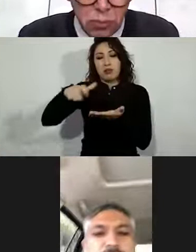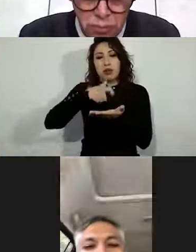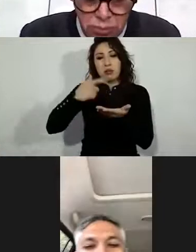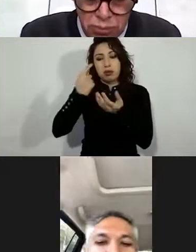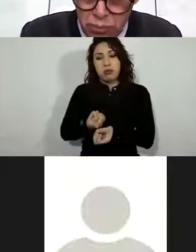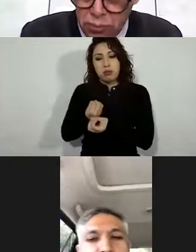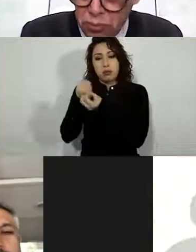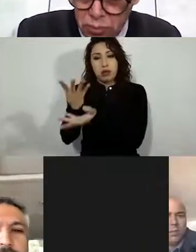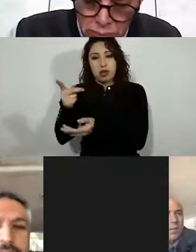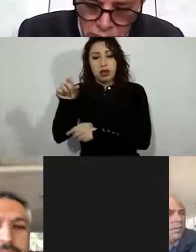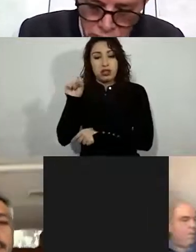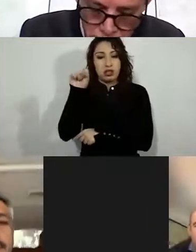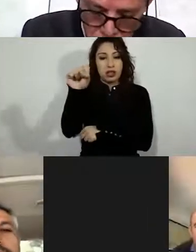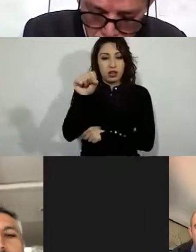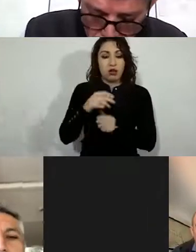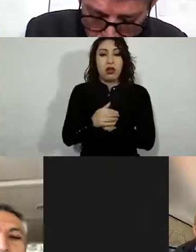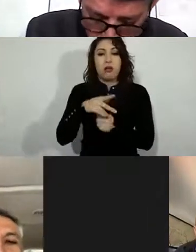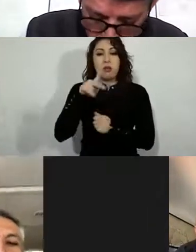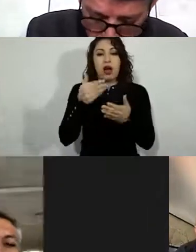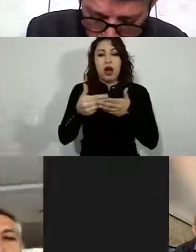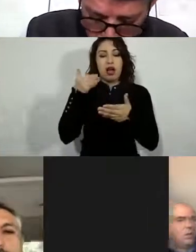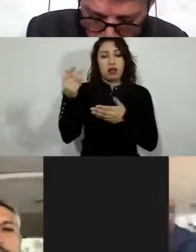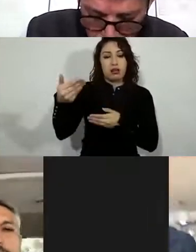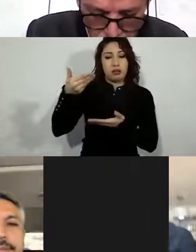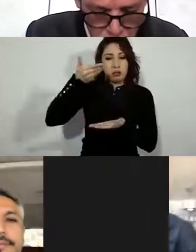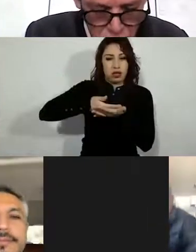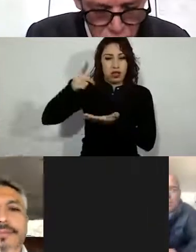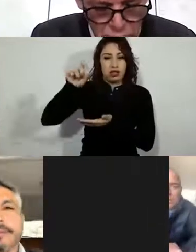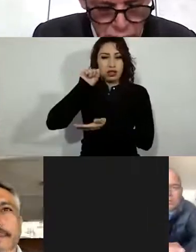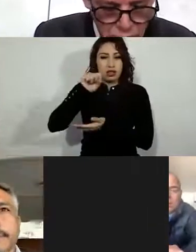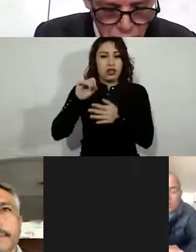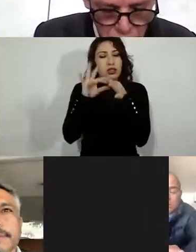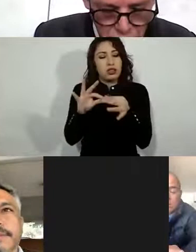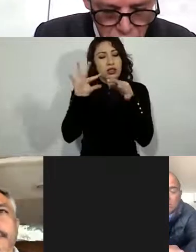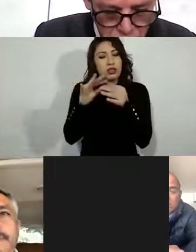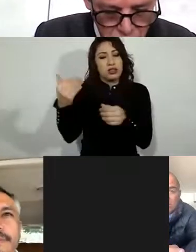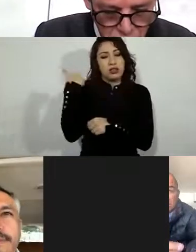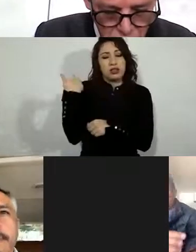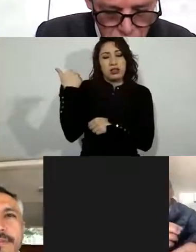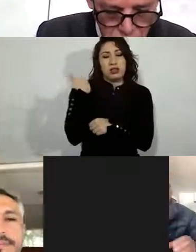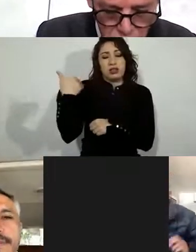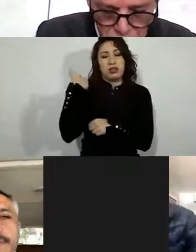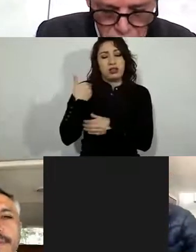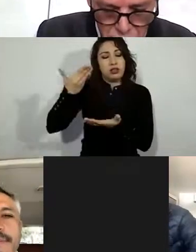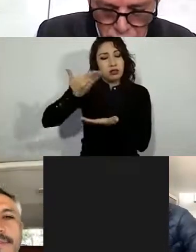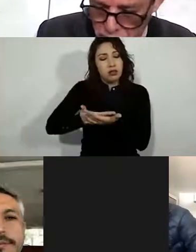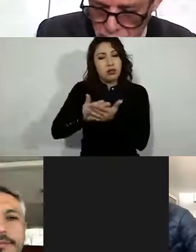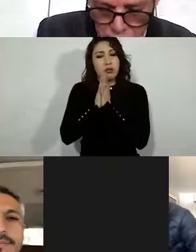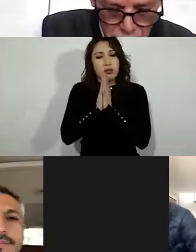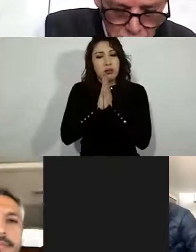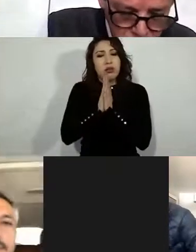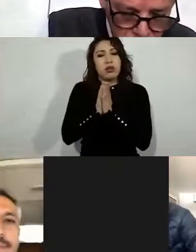por lo que me han referido, el sindicato ha solicitado que se dé una